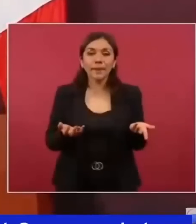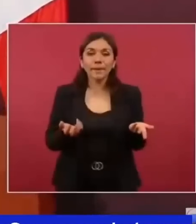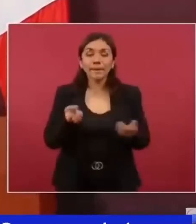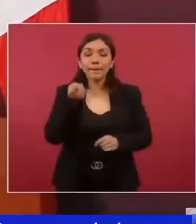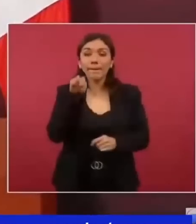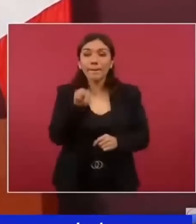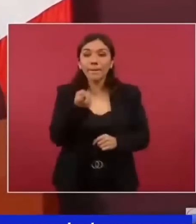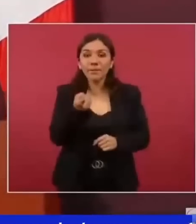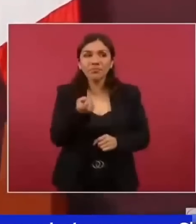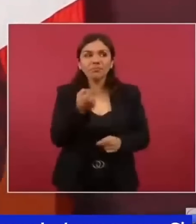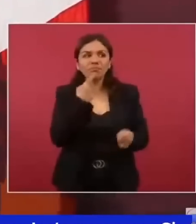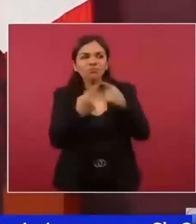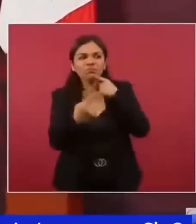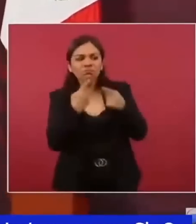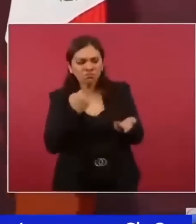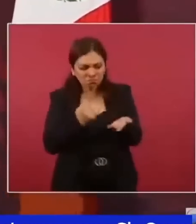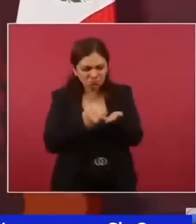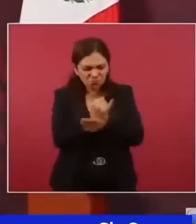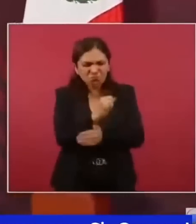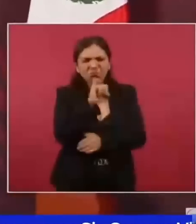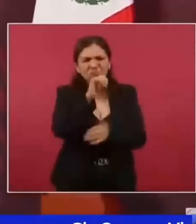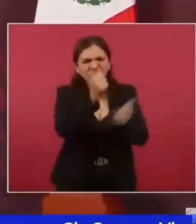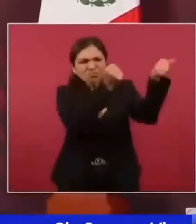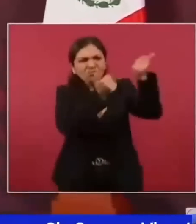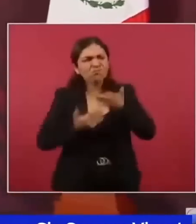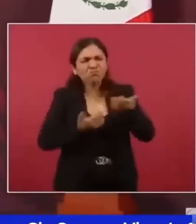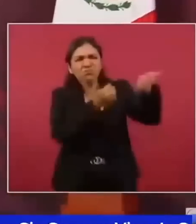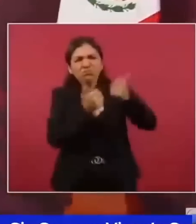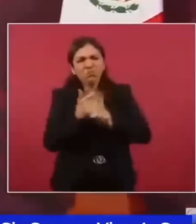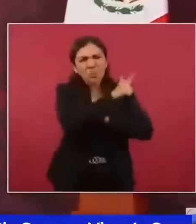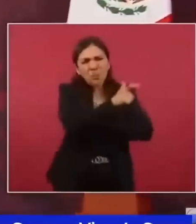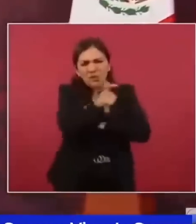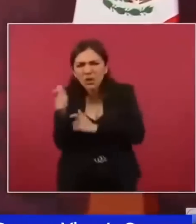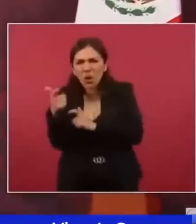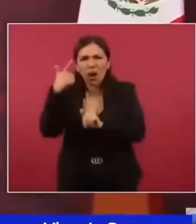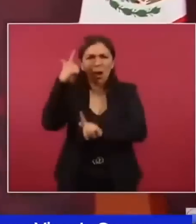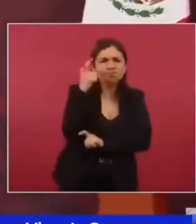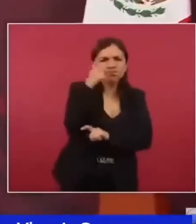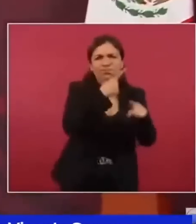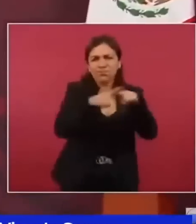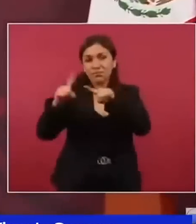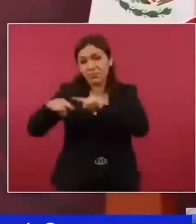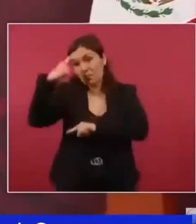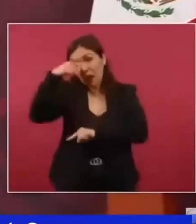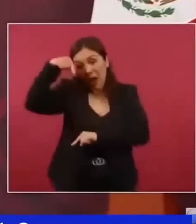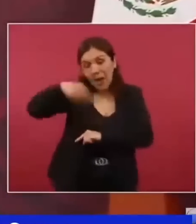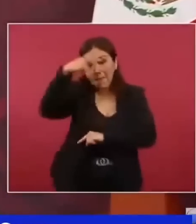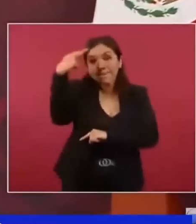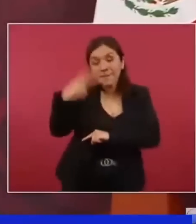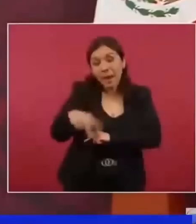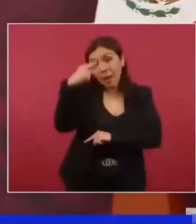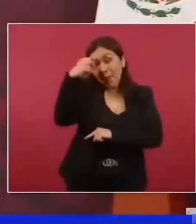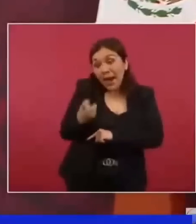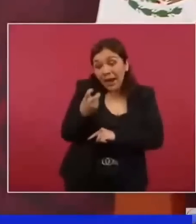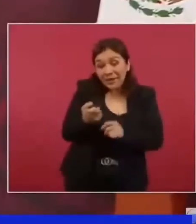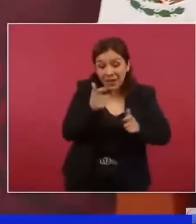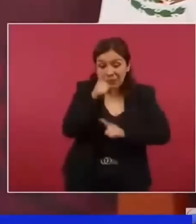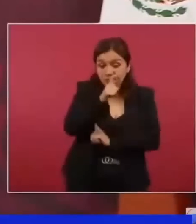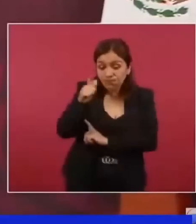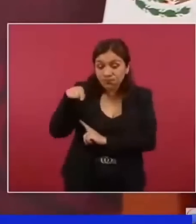que deciden introducir armas a México para que esas armas le